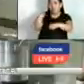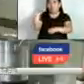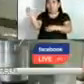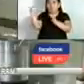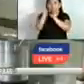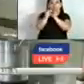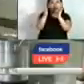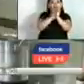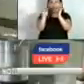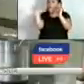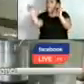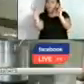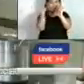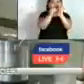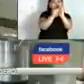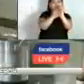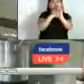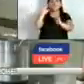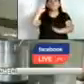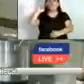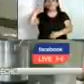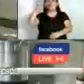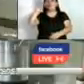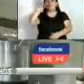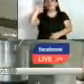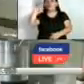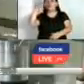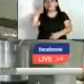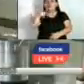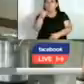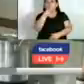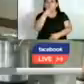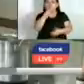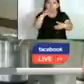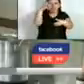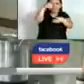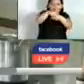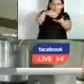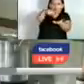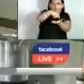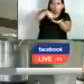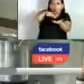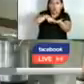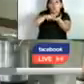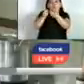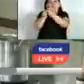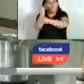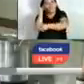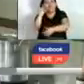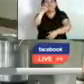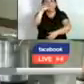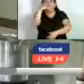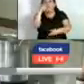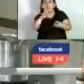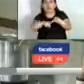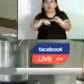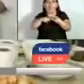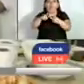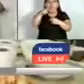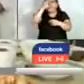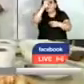vigorón, que es un plato muy característico que se compone de yuca, de chicharrón y